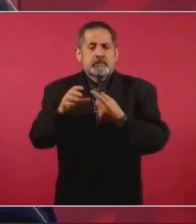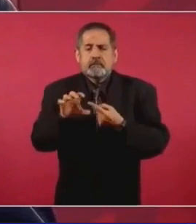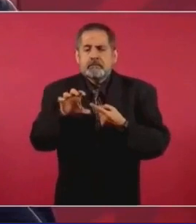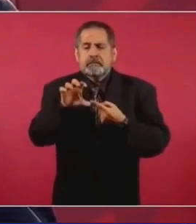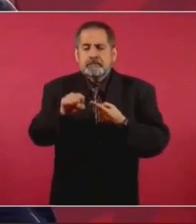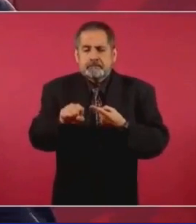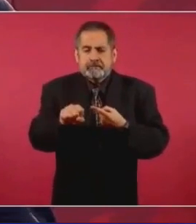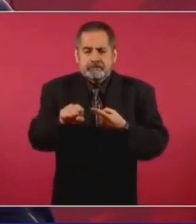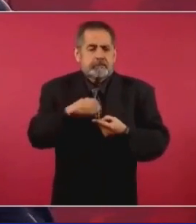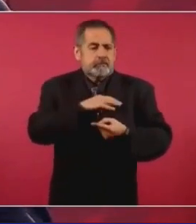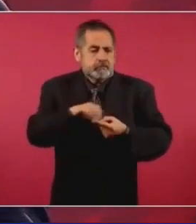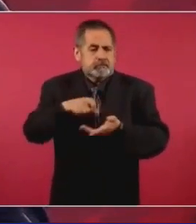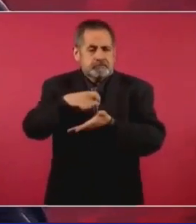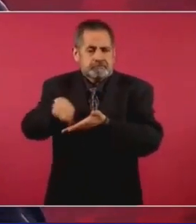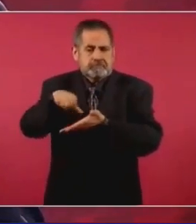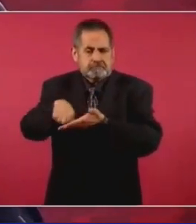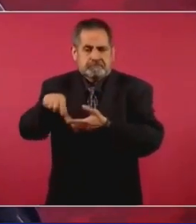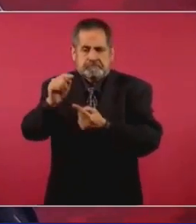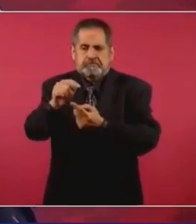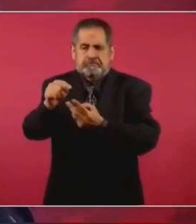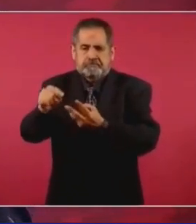del salario,